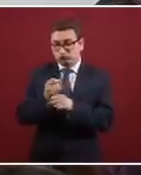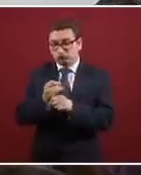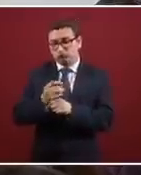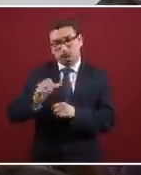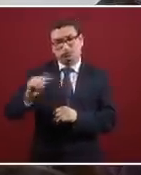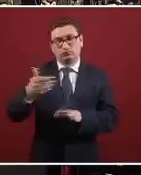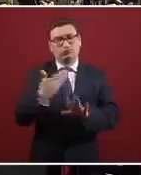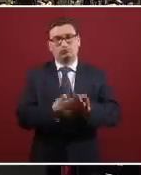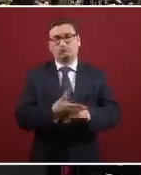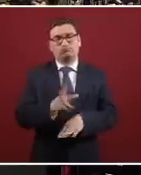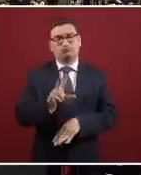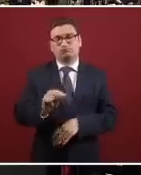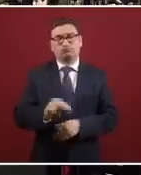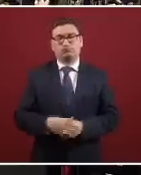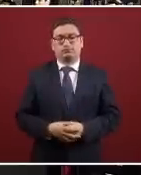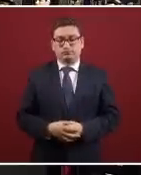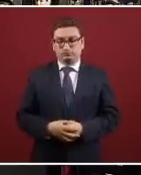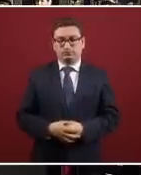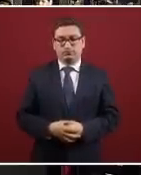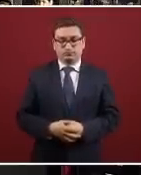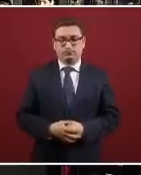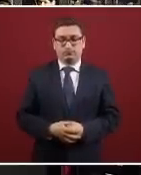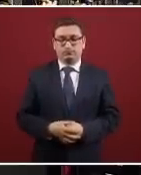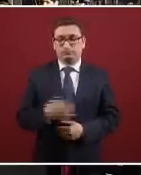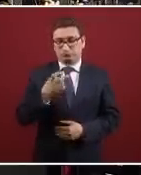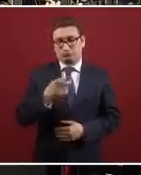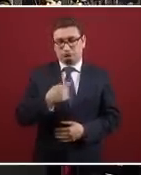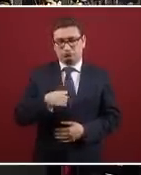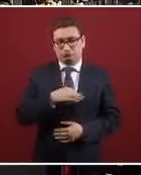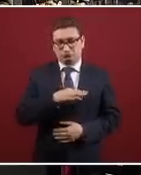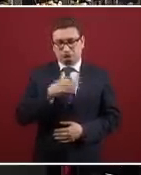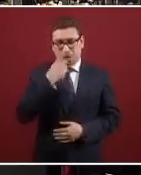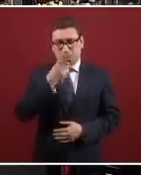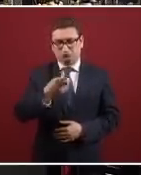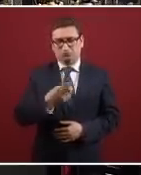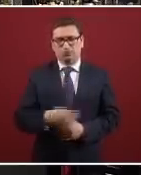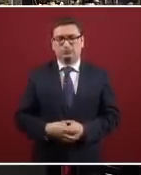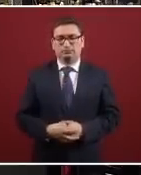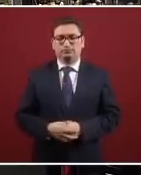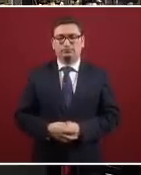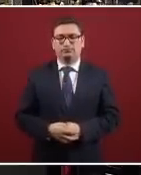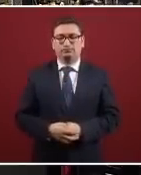cabo. Entonces, eso es lo que puedo comentar. Con